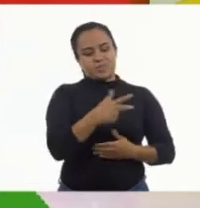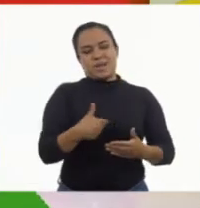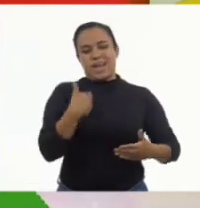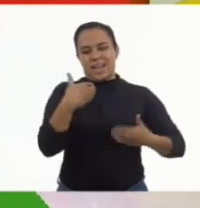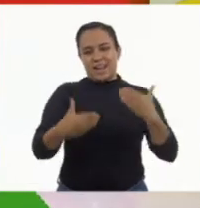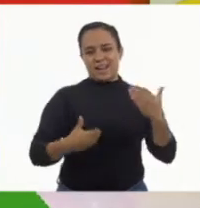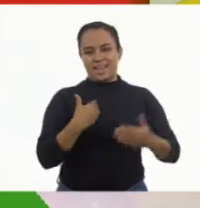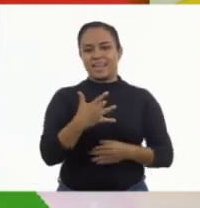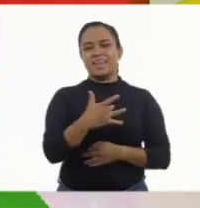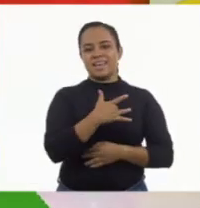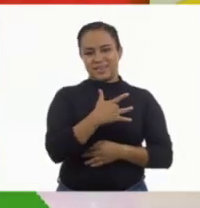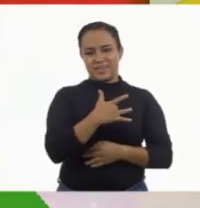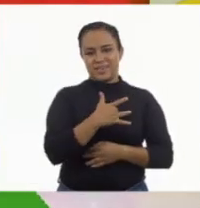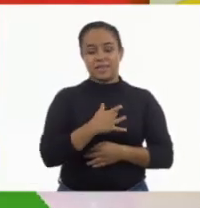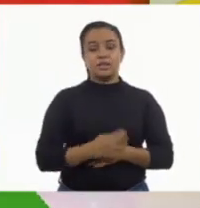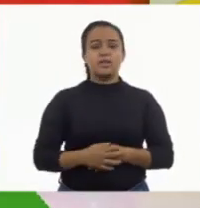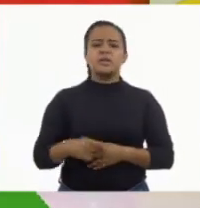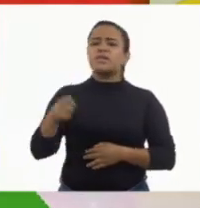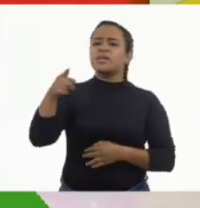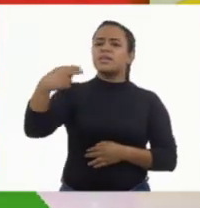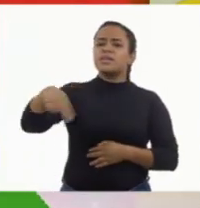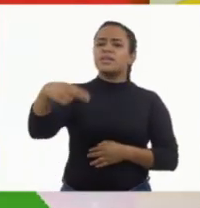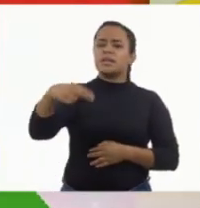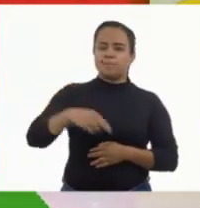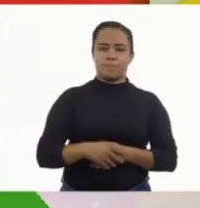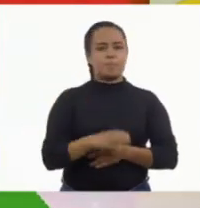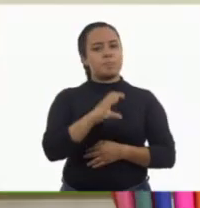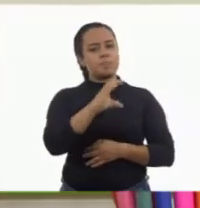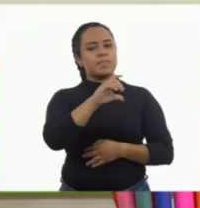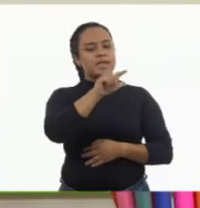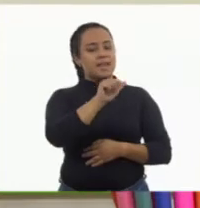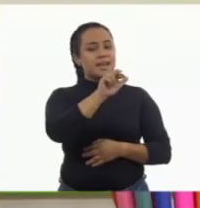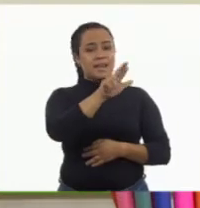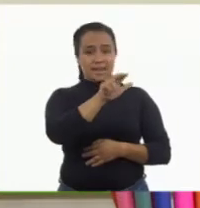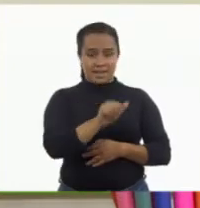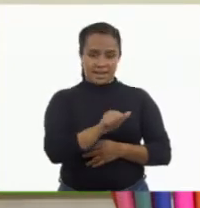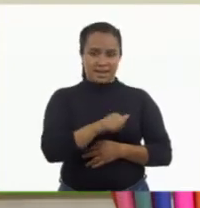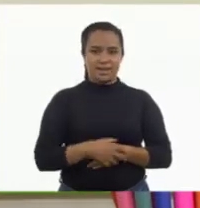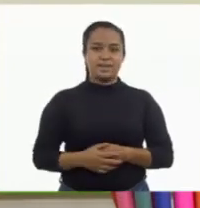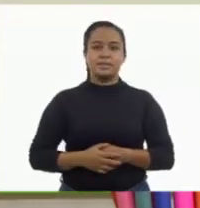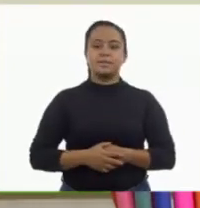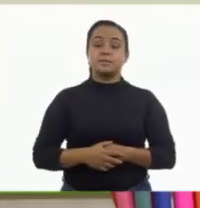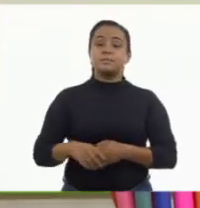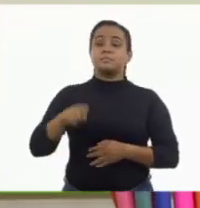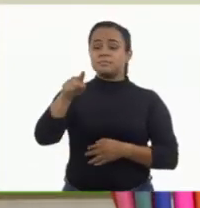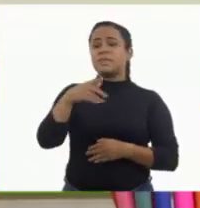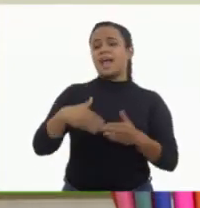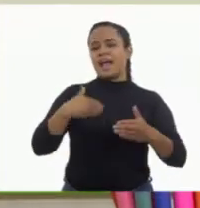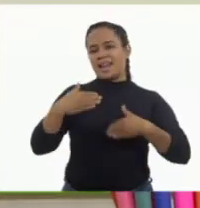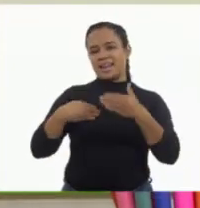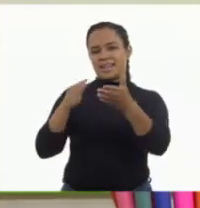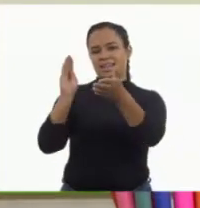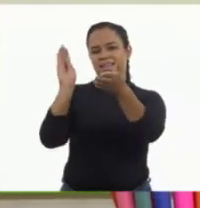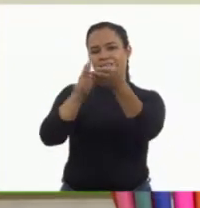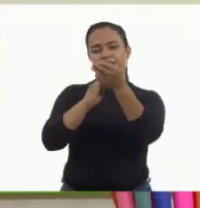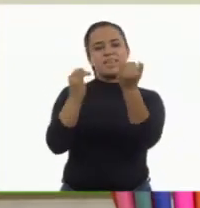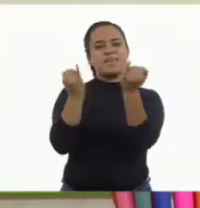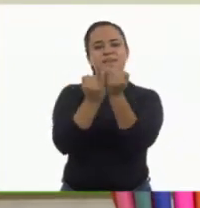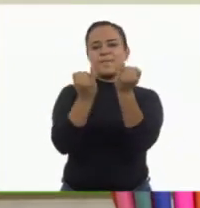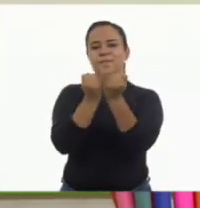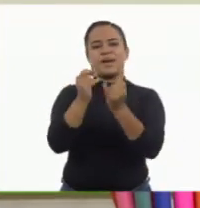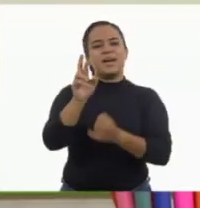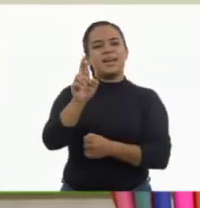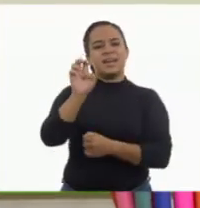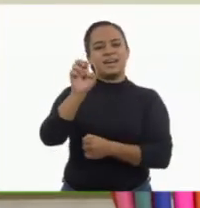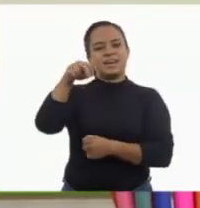corazón. ¿Cómo se llama ella? Clara. Clarita, aquí está tu alegría junto con la de Renata.